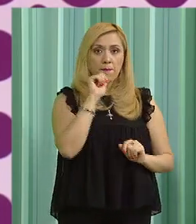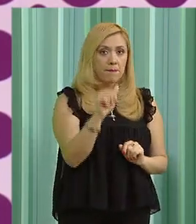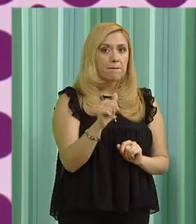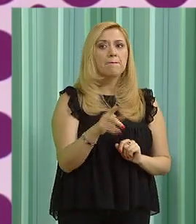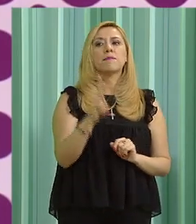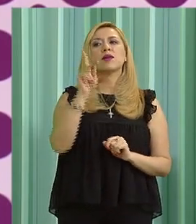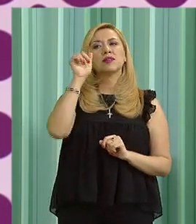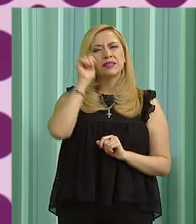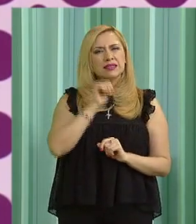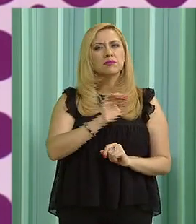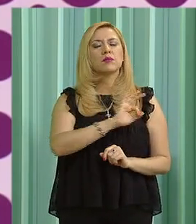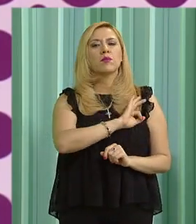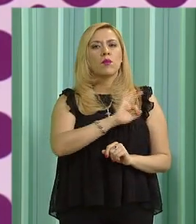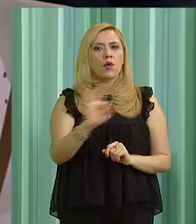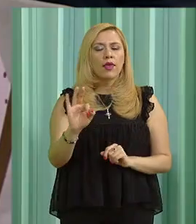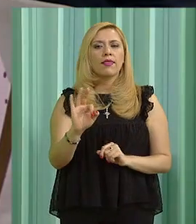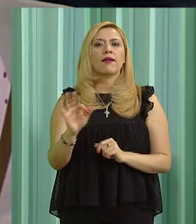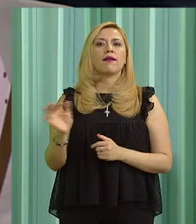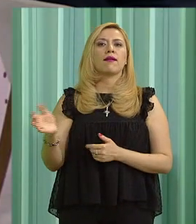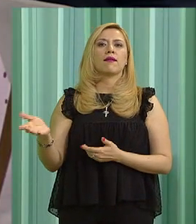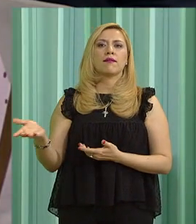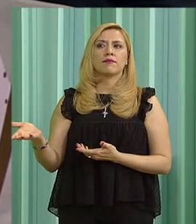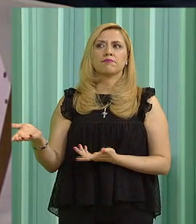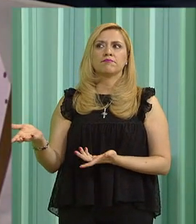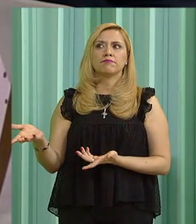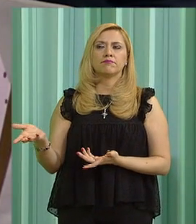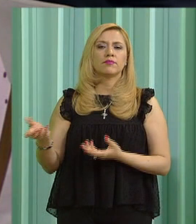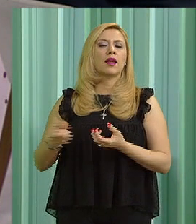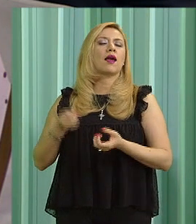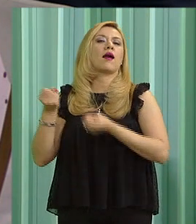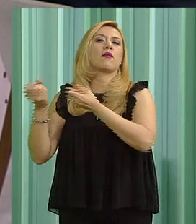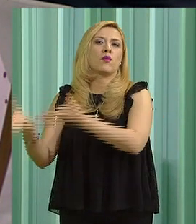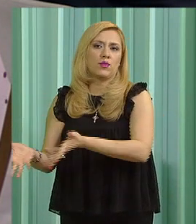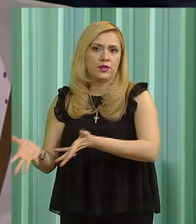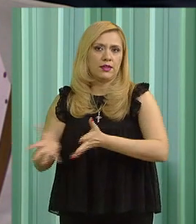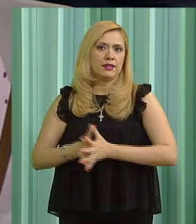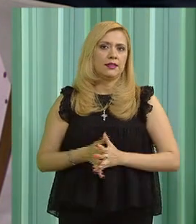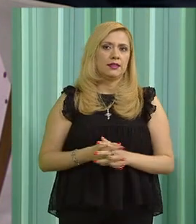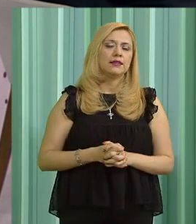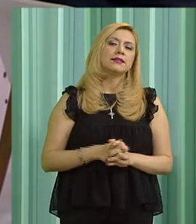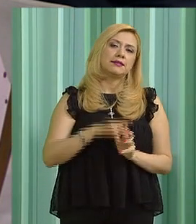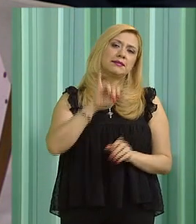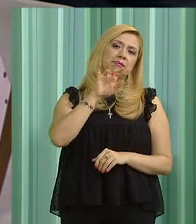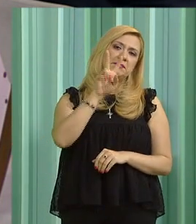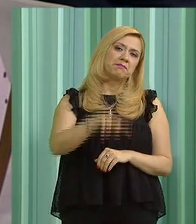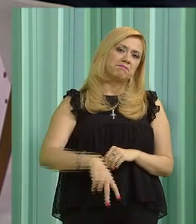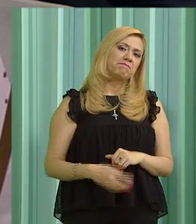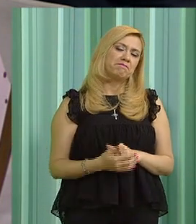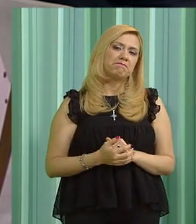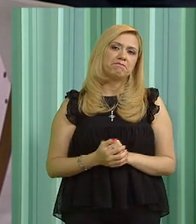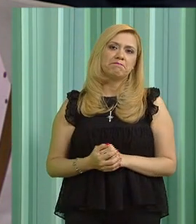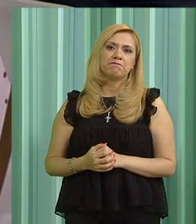Víctor, siempre se puede, como compartías tú, aportar, ¿no? Definitivamente.